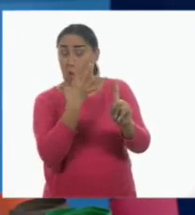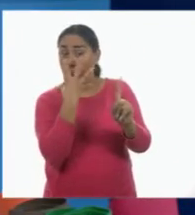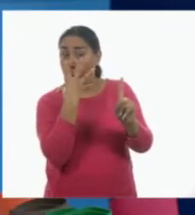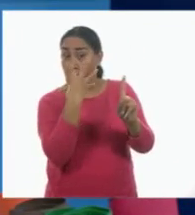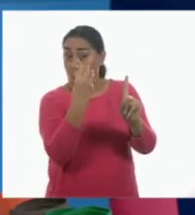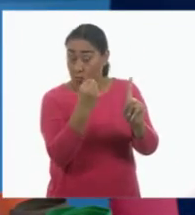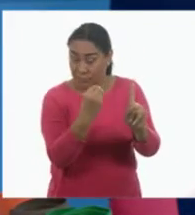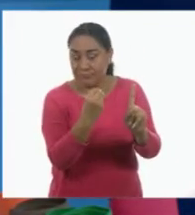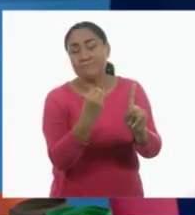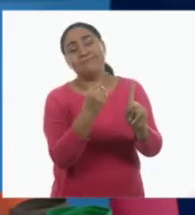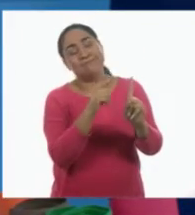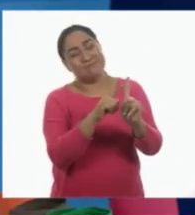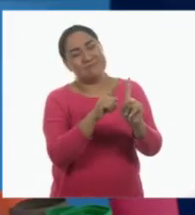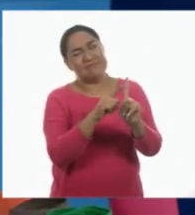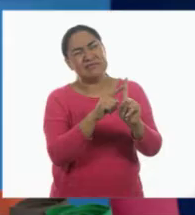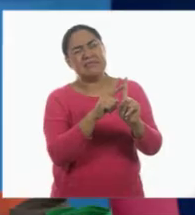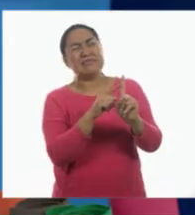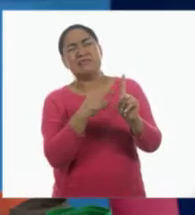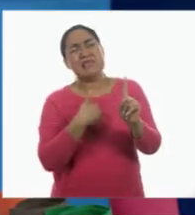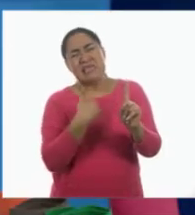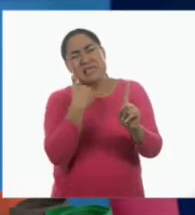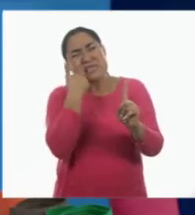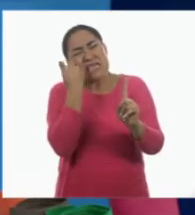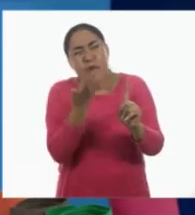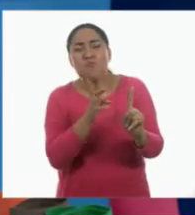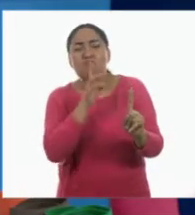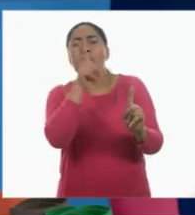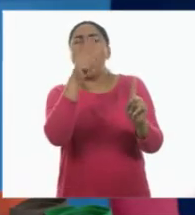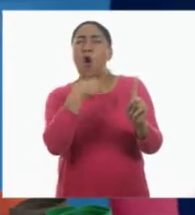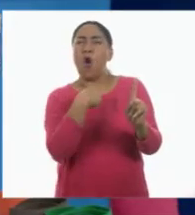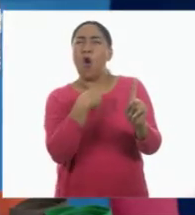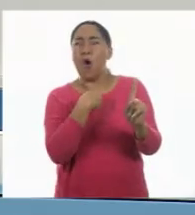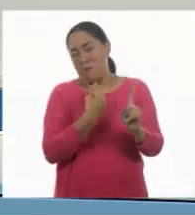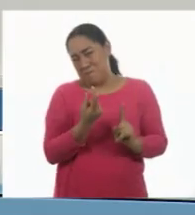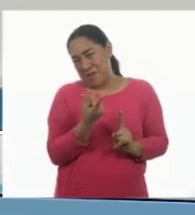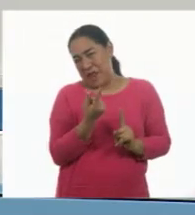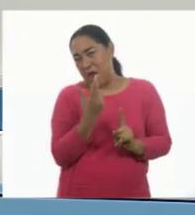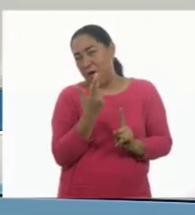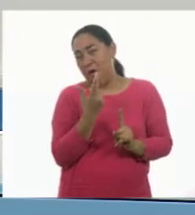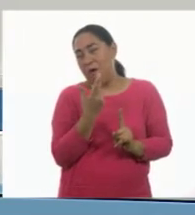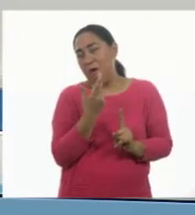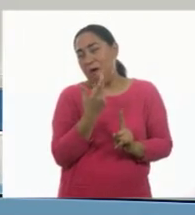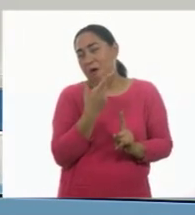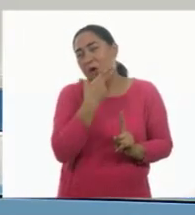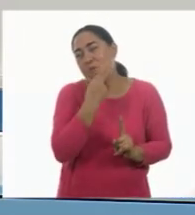que en realidad quería ser un hombre perro.